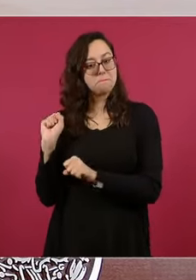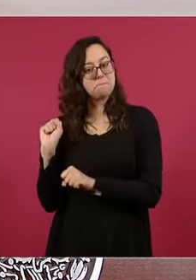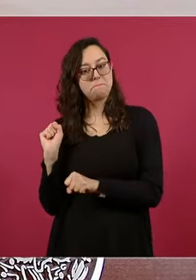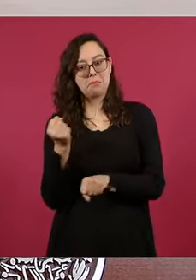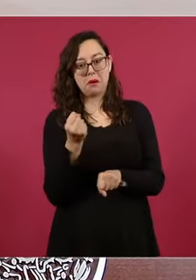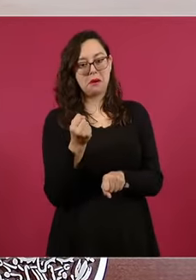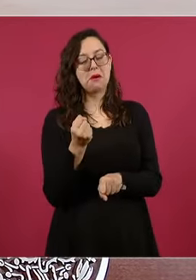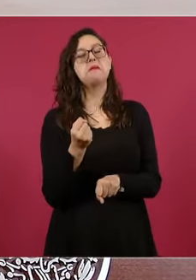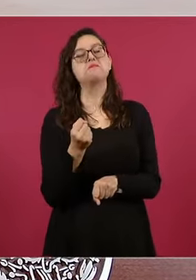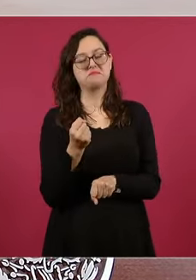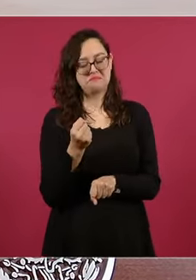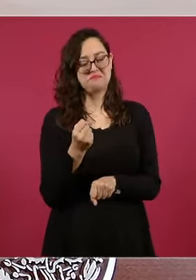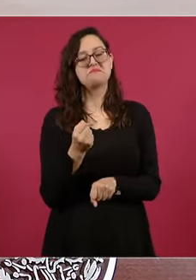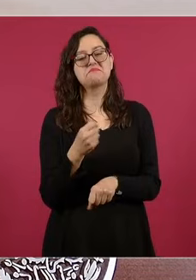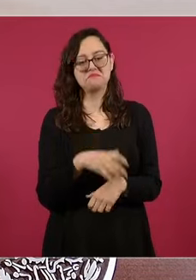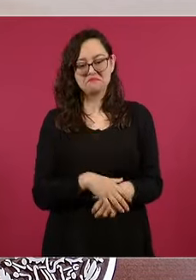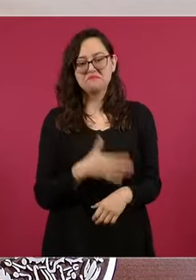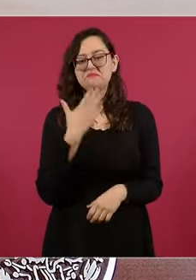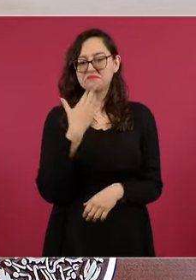era yo